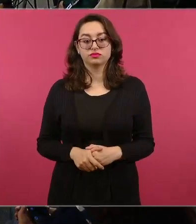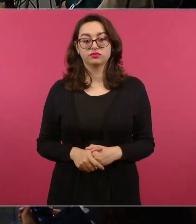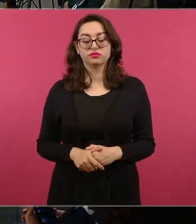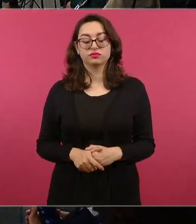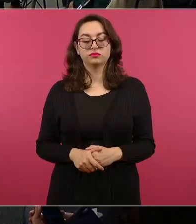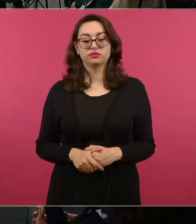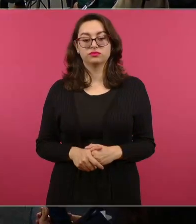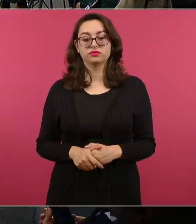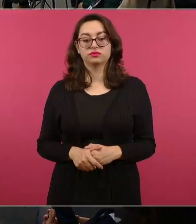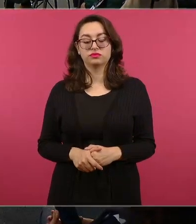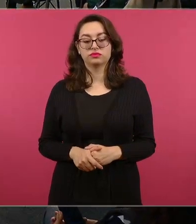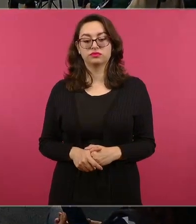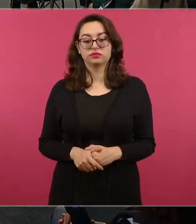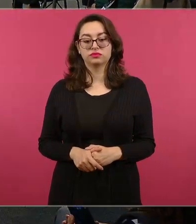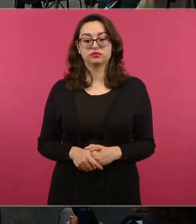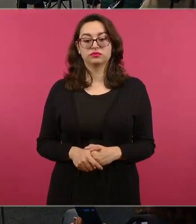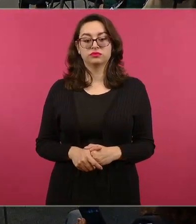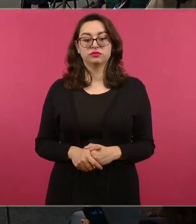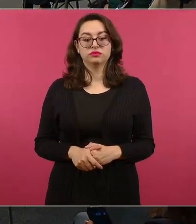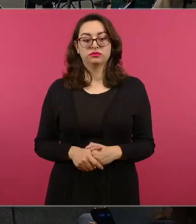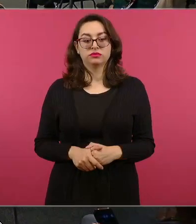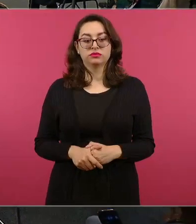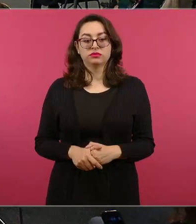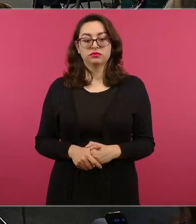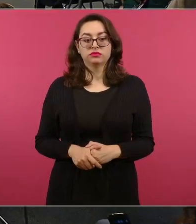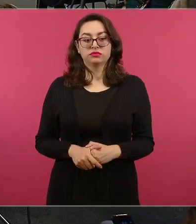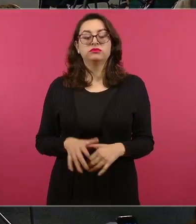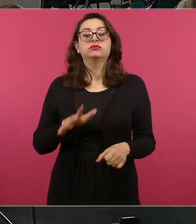Tasa de analfabetismo, ¿de qué año es? Esto es de